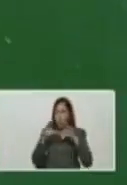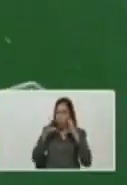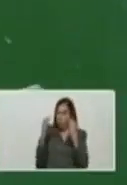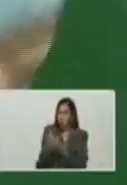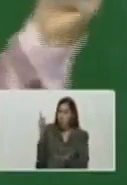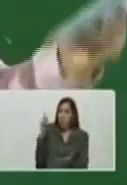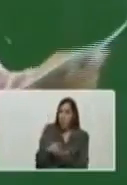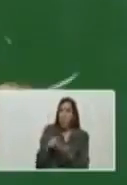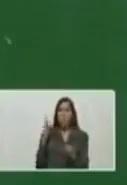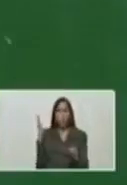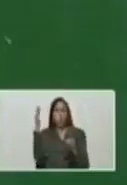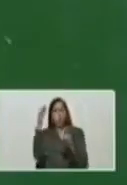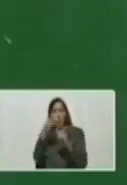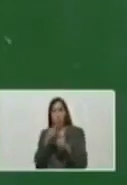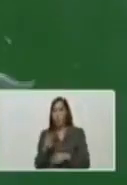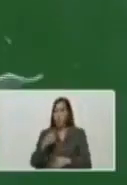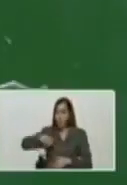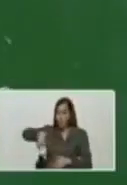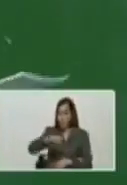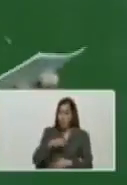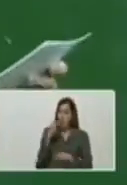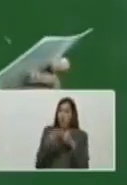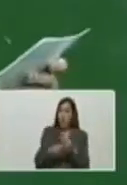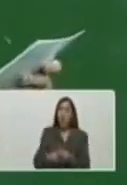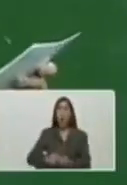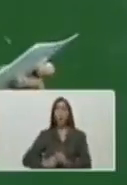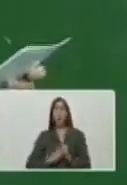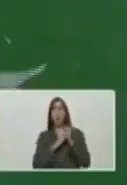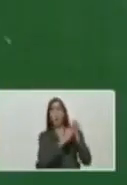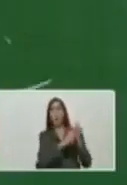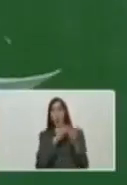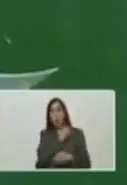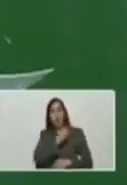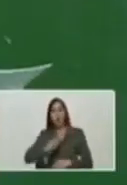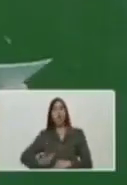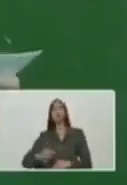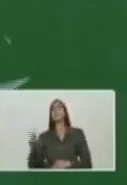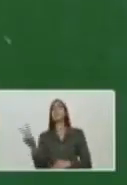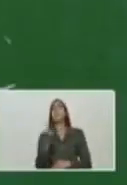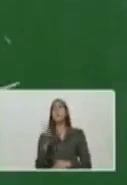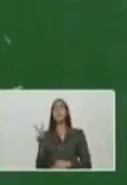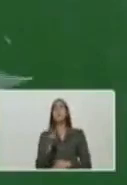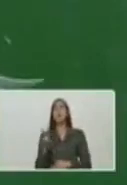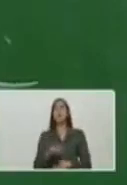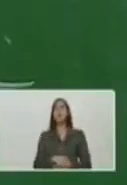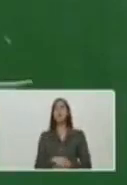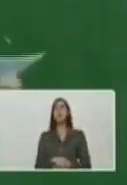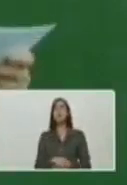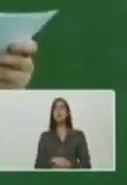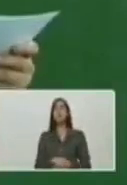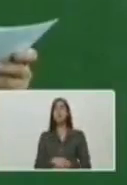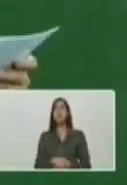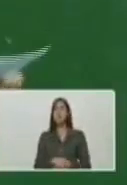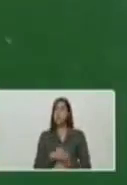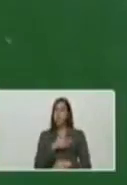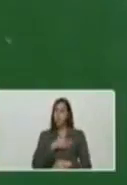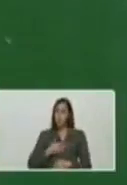reto que usted ha cumplido como jefe de Estado y jefe de gobierno. Quiero expresar